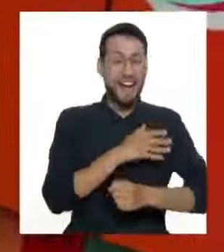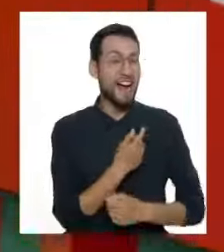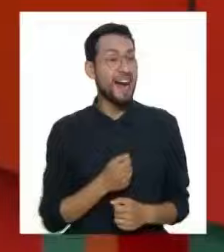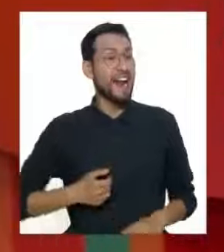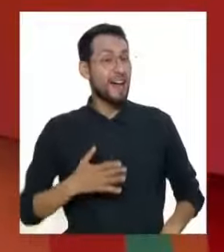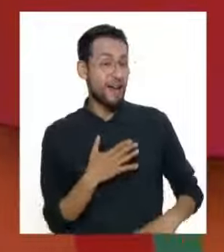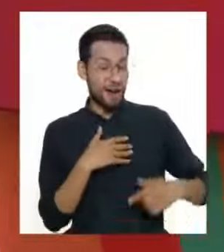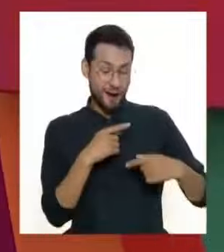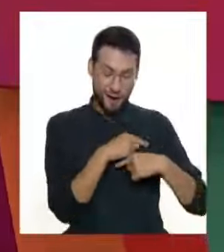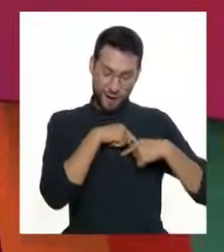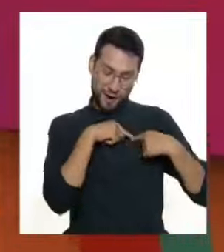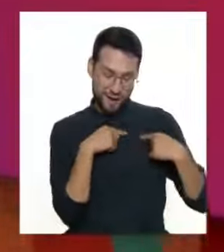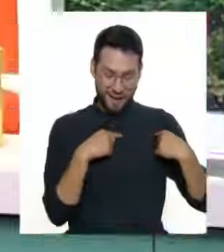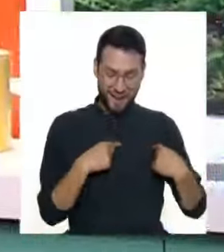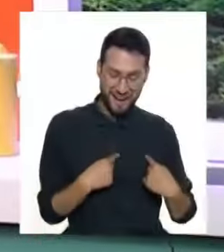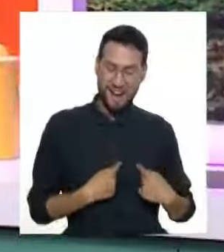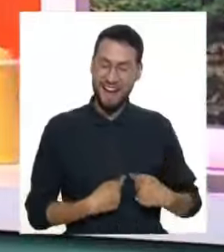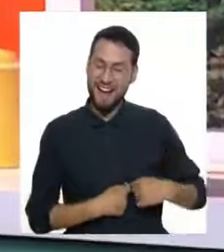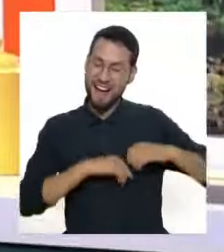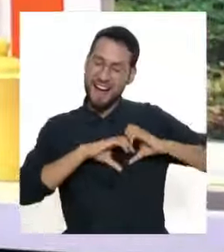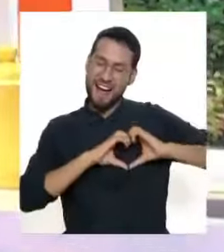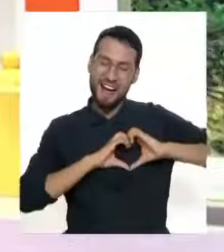A mi corazón.